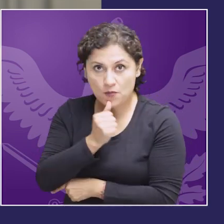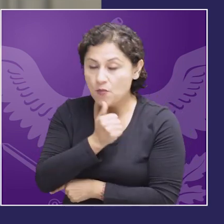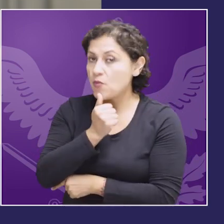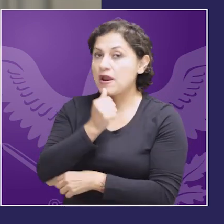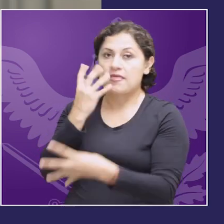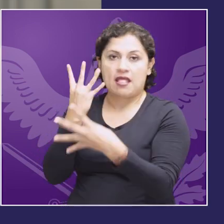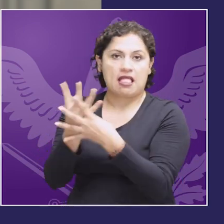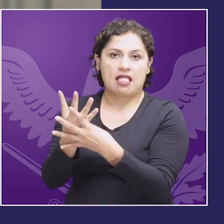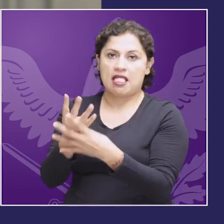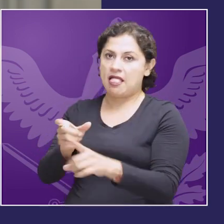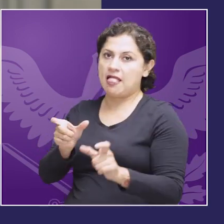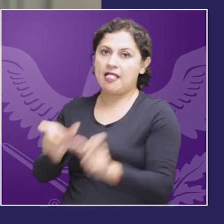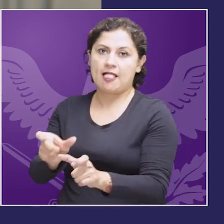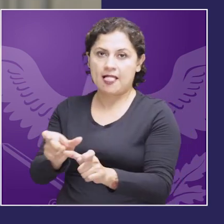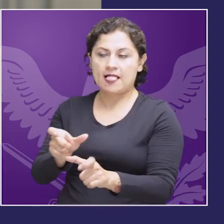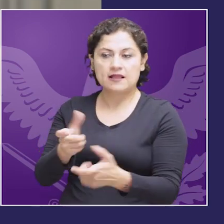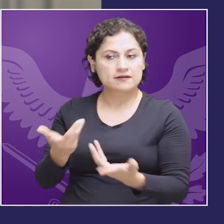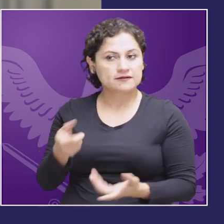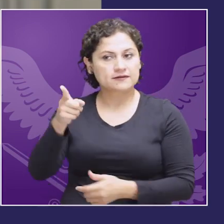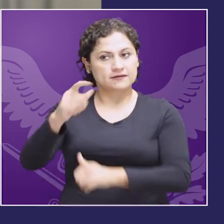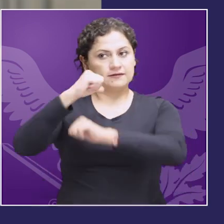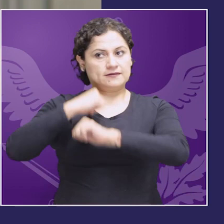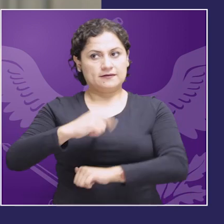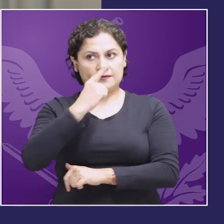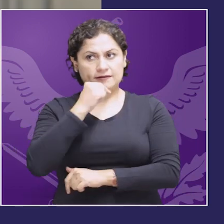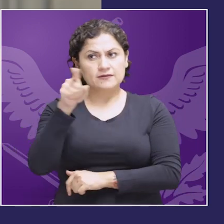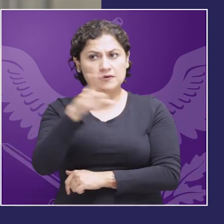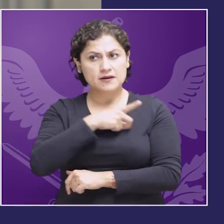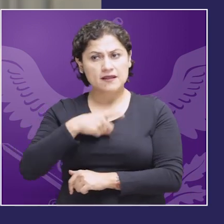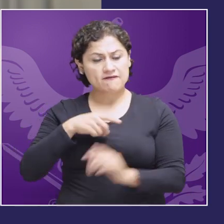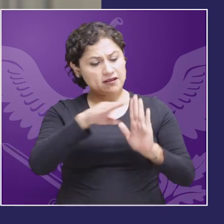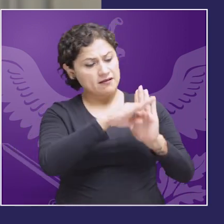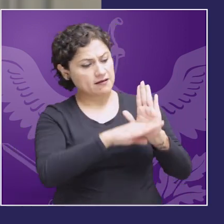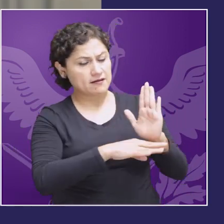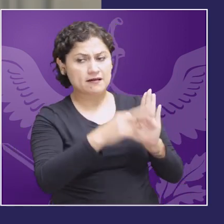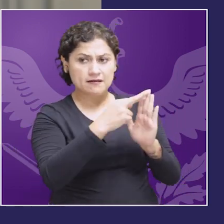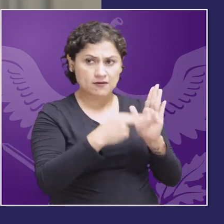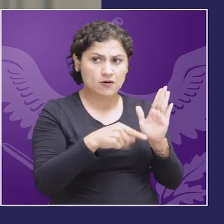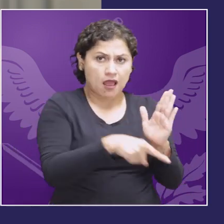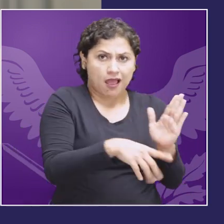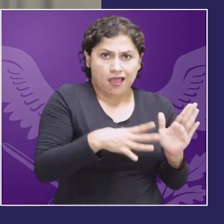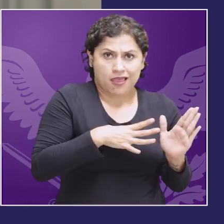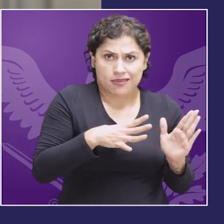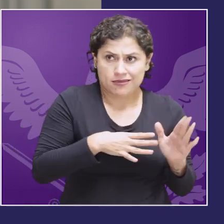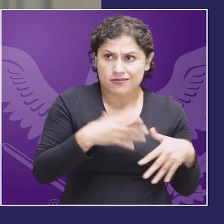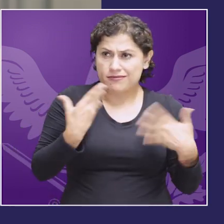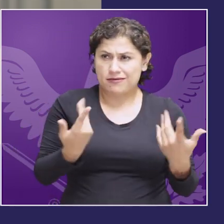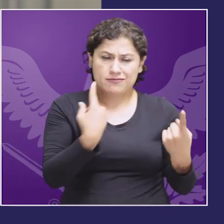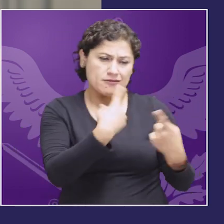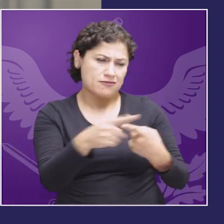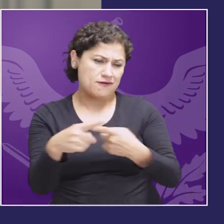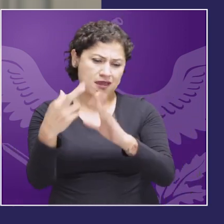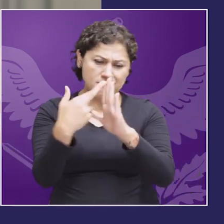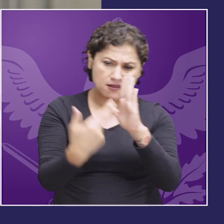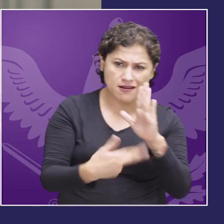Gendarmería, lo que tiene que hacer es revisar su protocolo. O sea, tenemos las reglas de Bangkok, tenemos en el fondo una